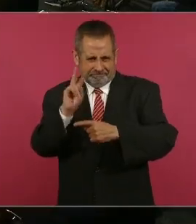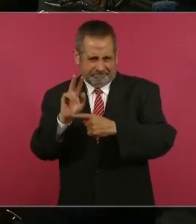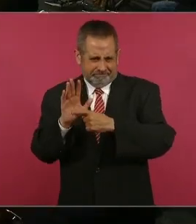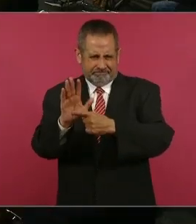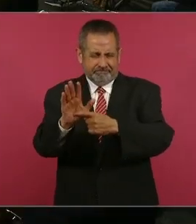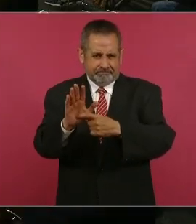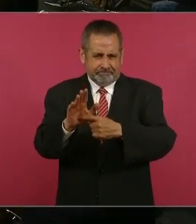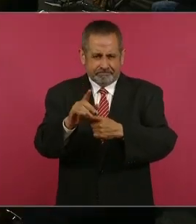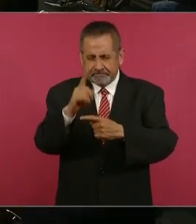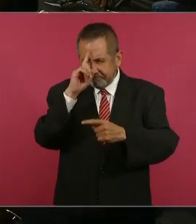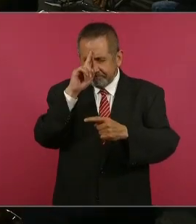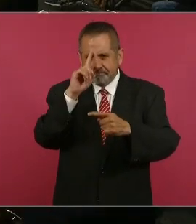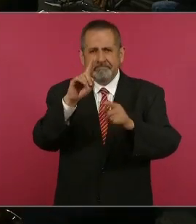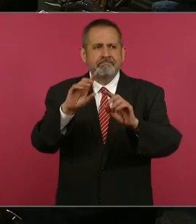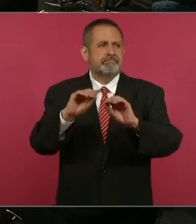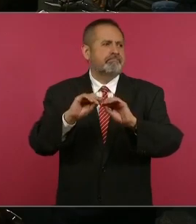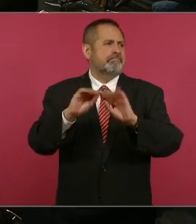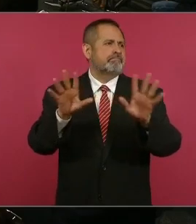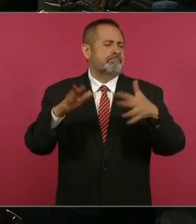que ayuda